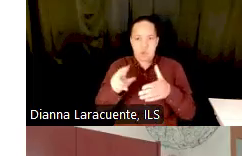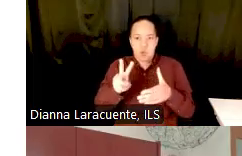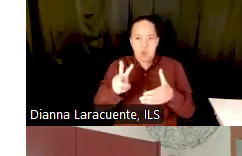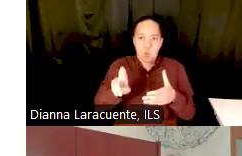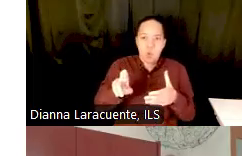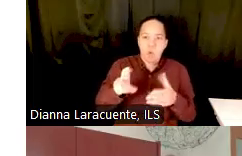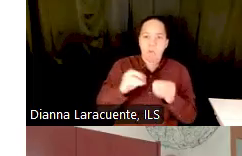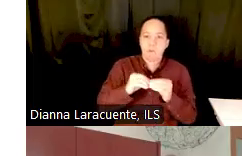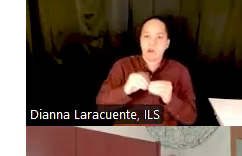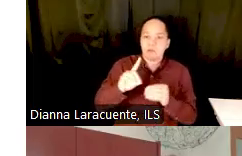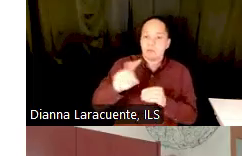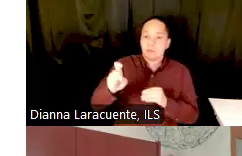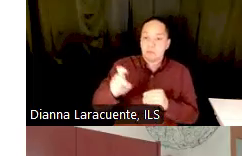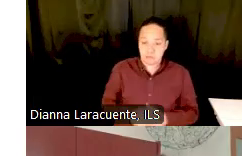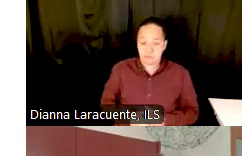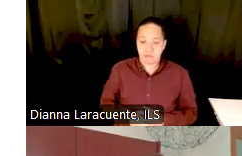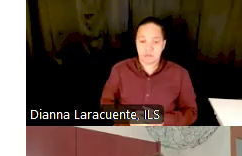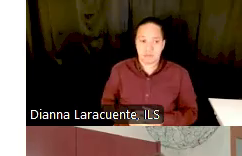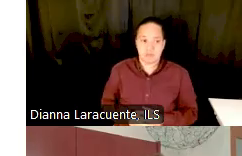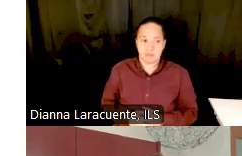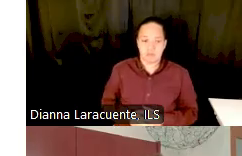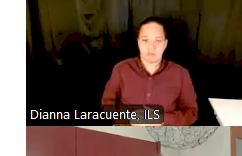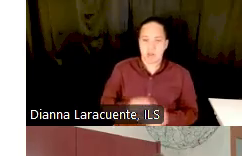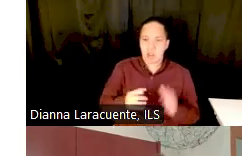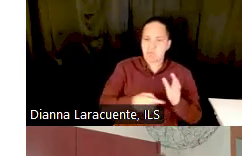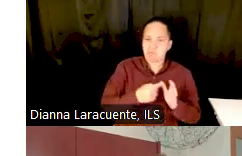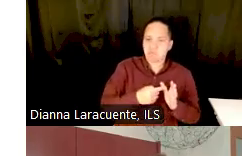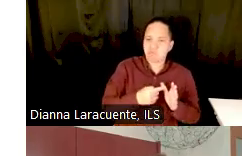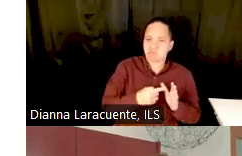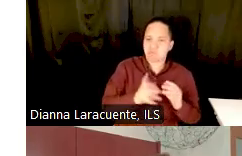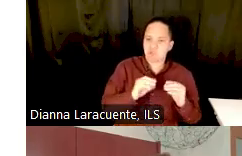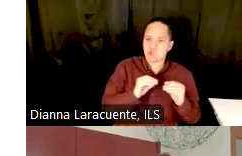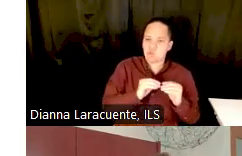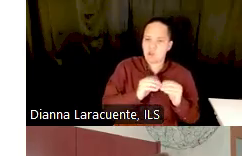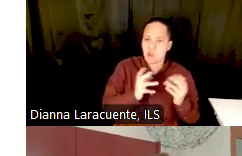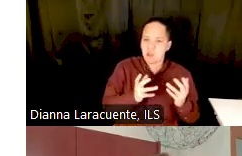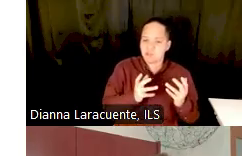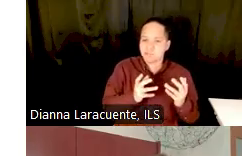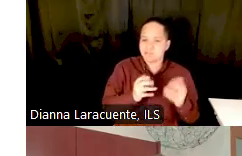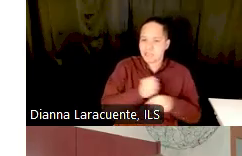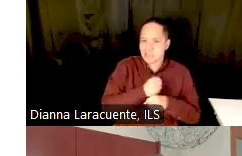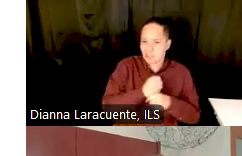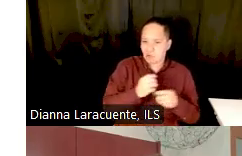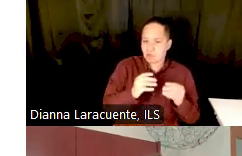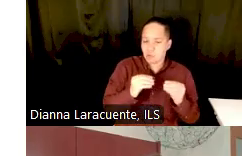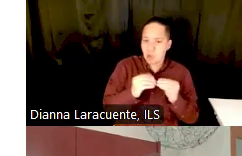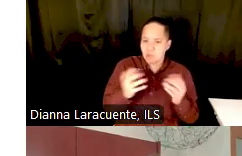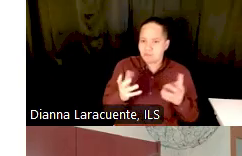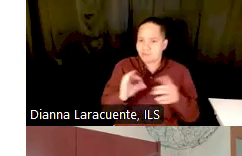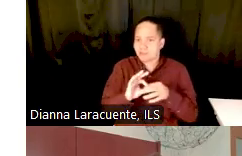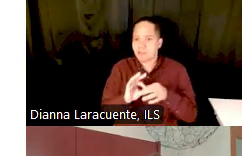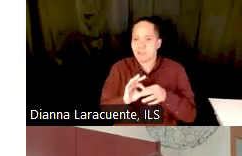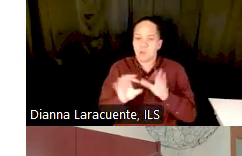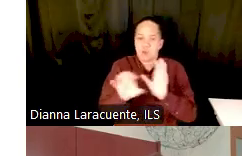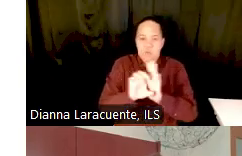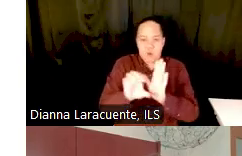condiciones psiquiátricas, y algunas estadísticamente podemos decir que son más probable que se unan. Ese es el caso de, por